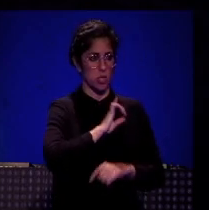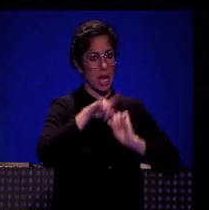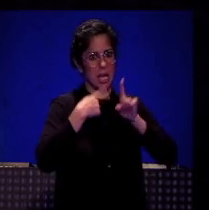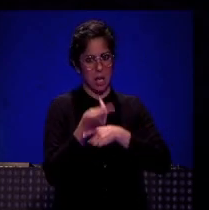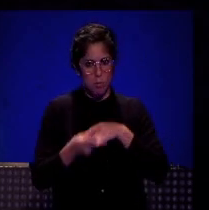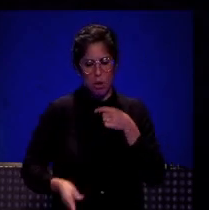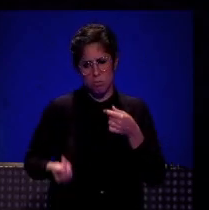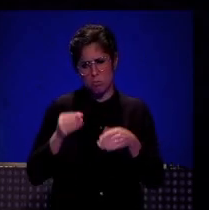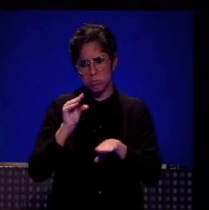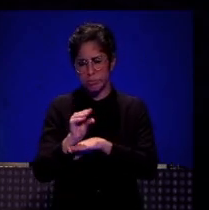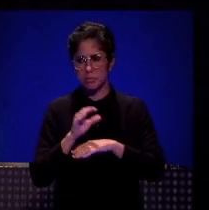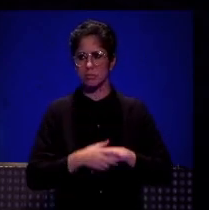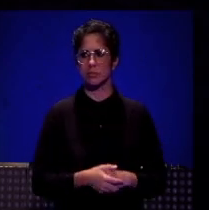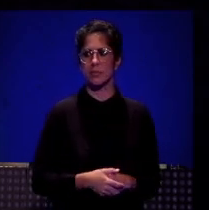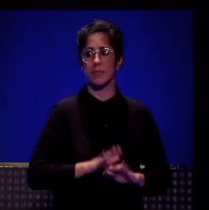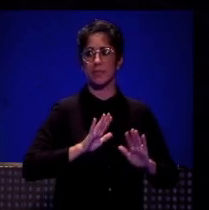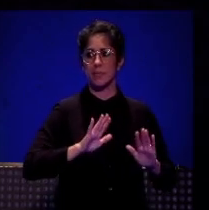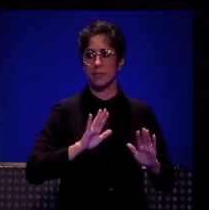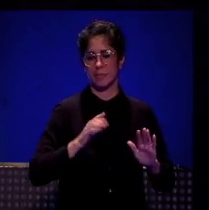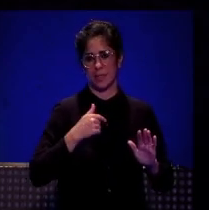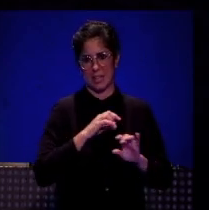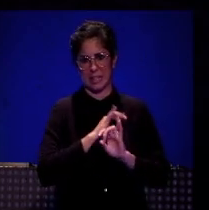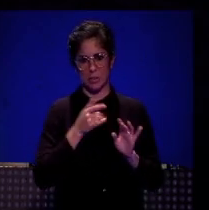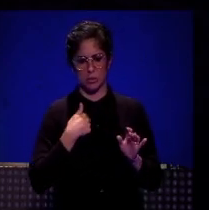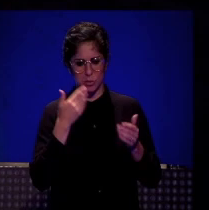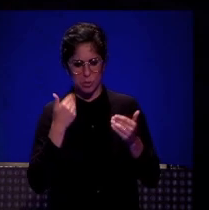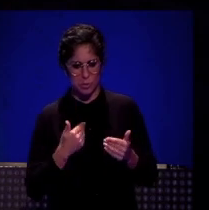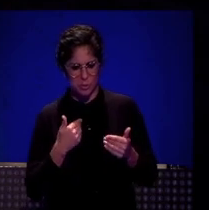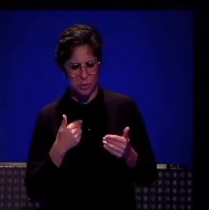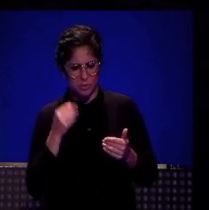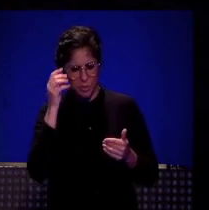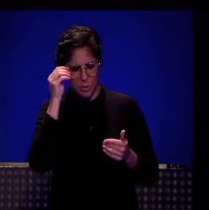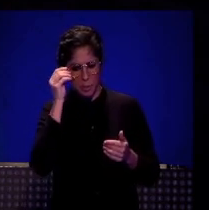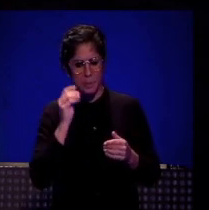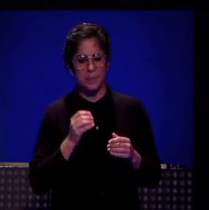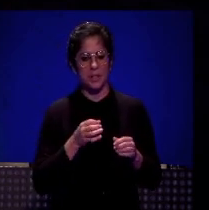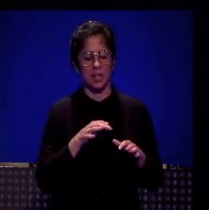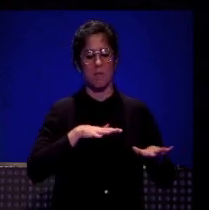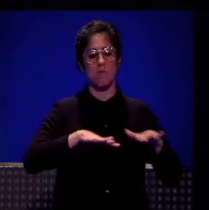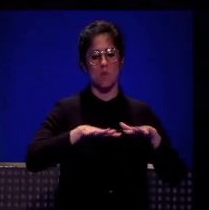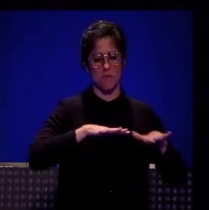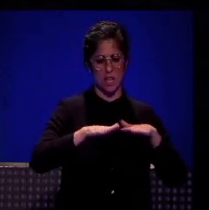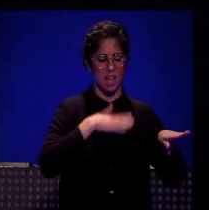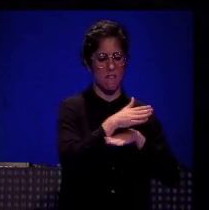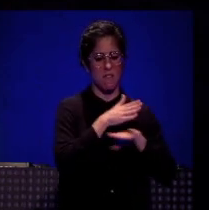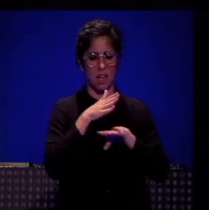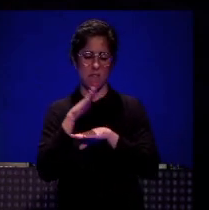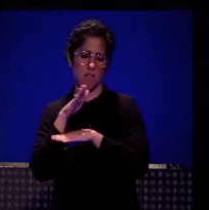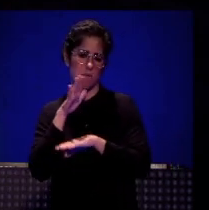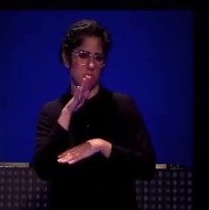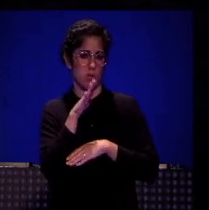es lo que yo estoy haciendo yo escucho al revés primero que este dinero y ahora empiezo con la movilidad no por temas de trabajo y voy para arriba para